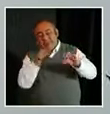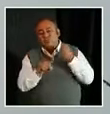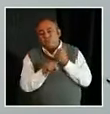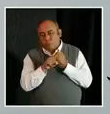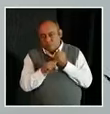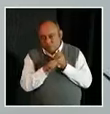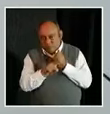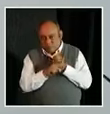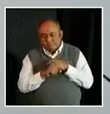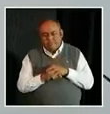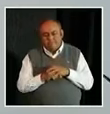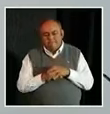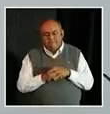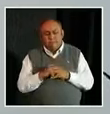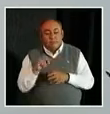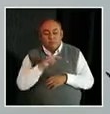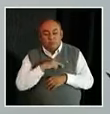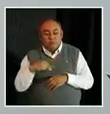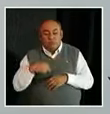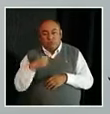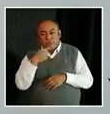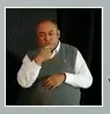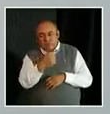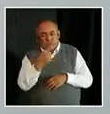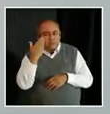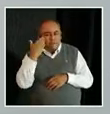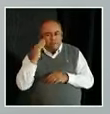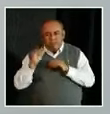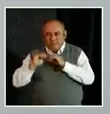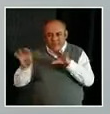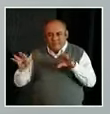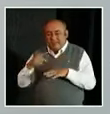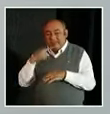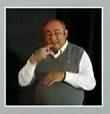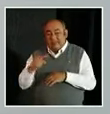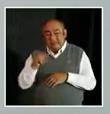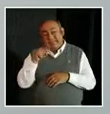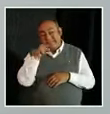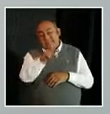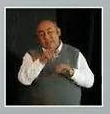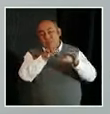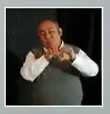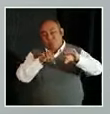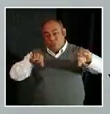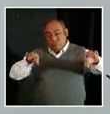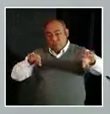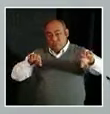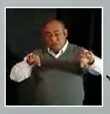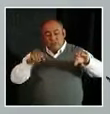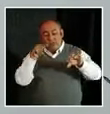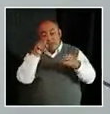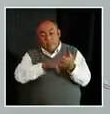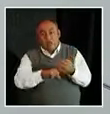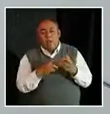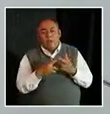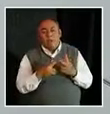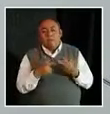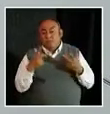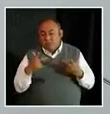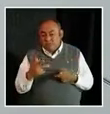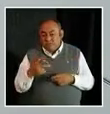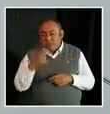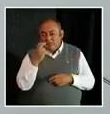Lo comentamos incluso en redes sociales, se difundió. El acueducto de Mina se reventó